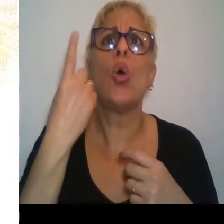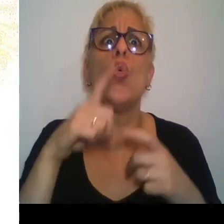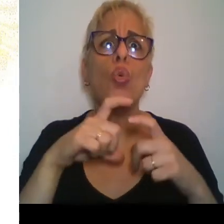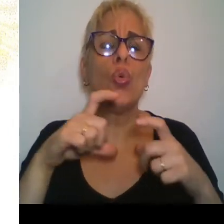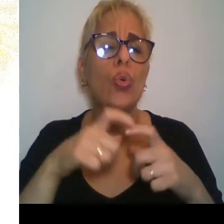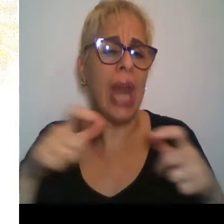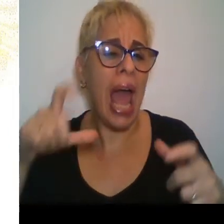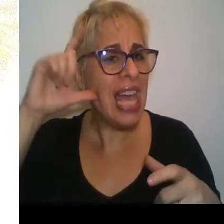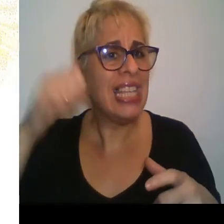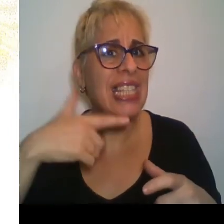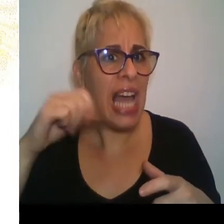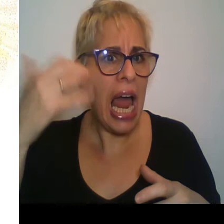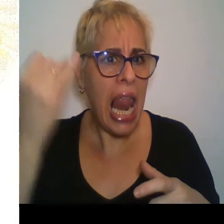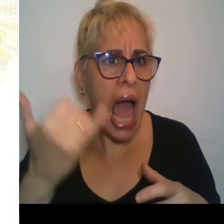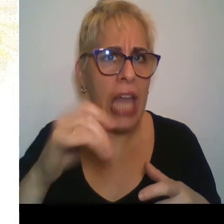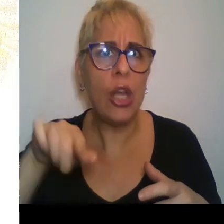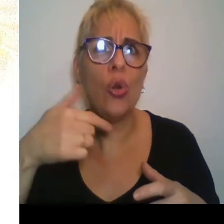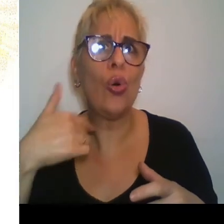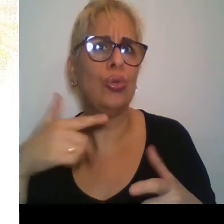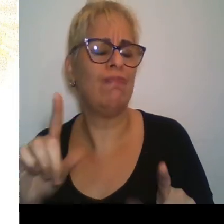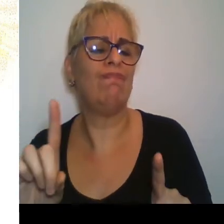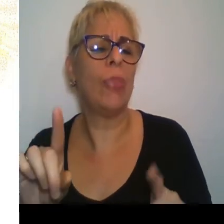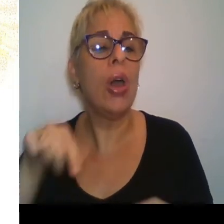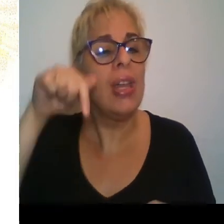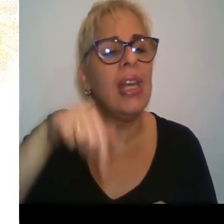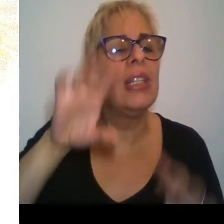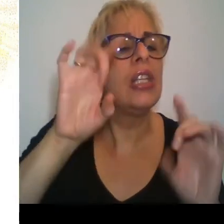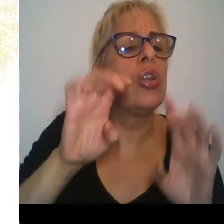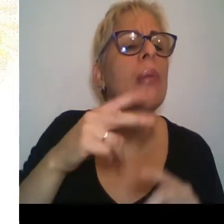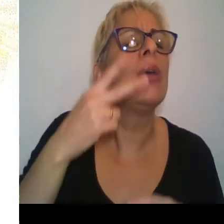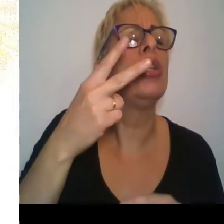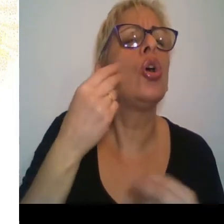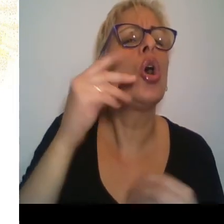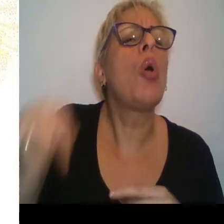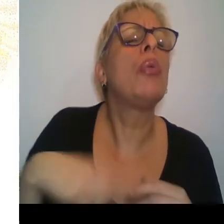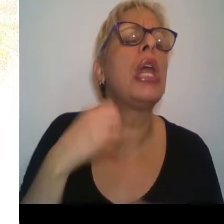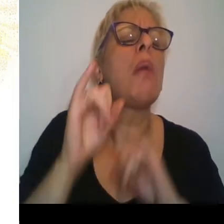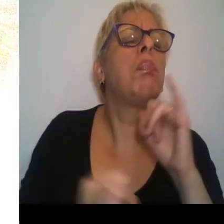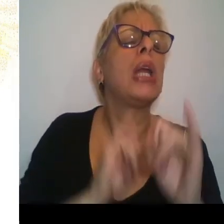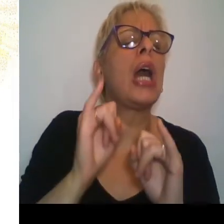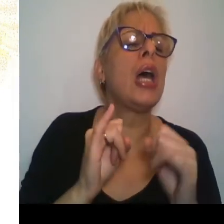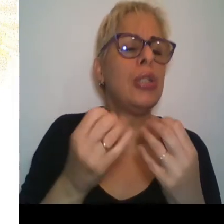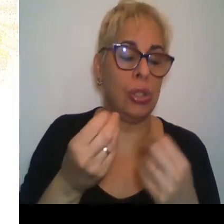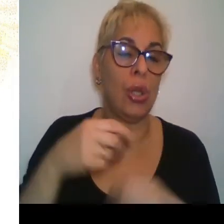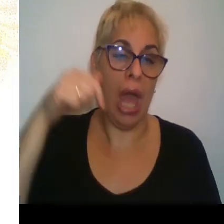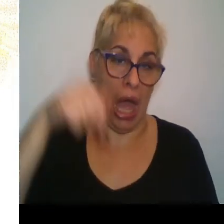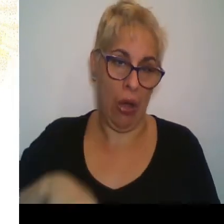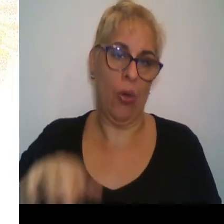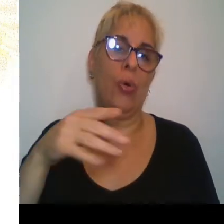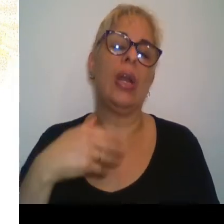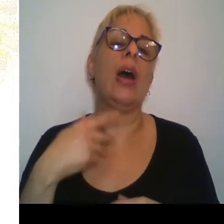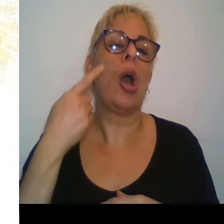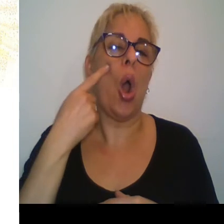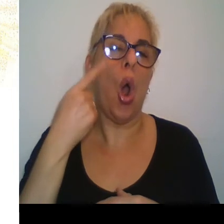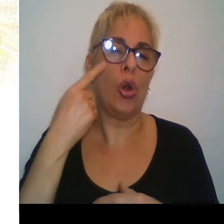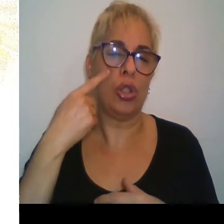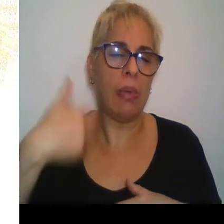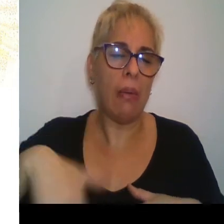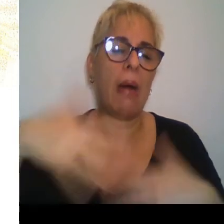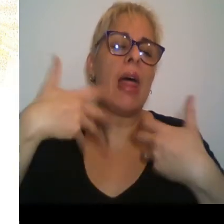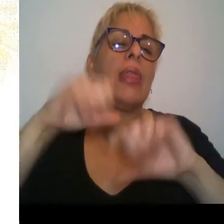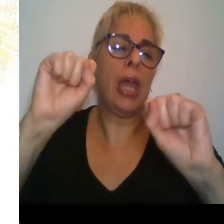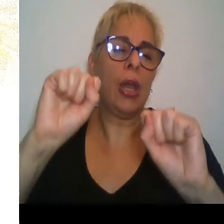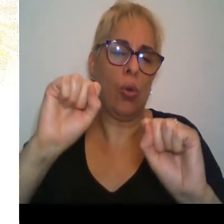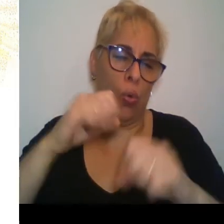aparezcan todos los sostenidos, en esta aparece dos? ¿Cuál sería la explicación? Bien, eso es lo que vamos a ir descubriendo con